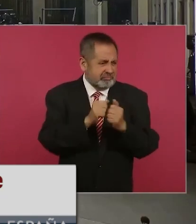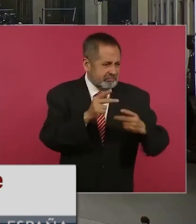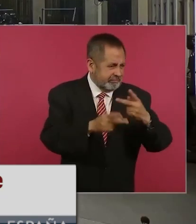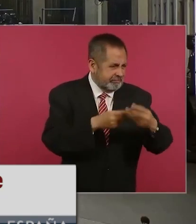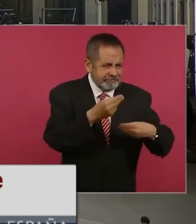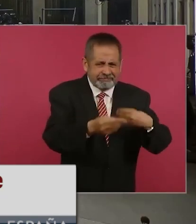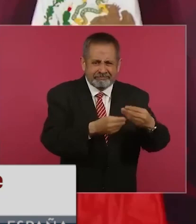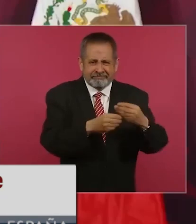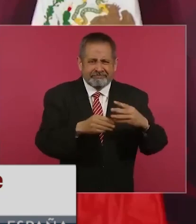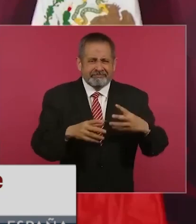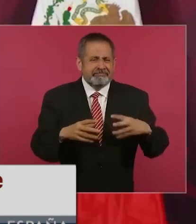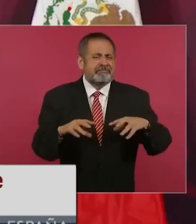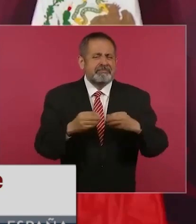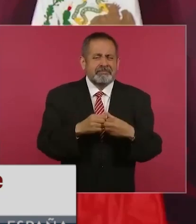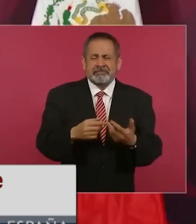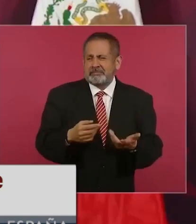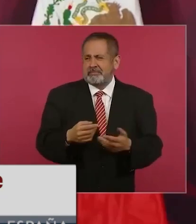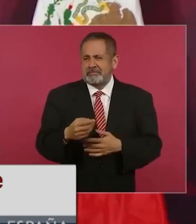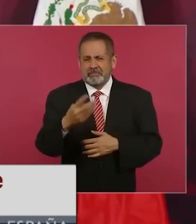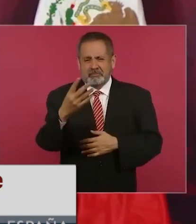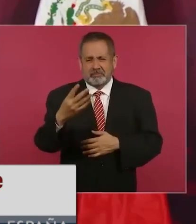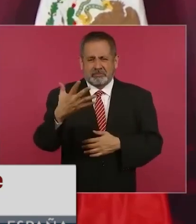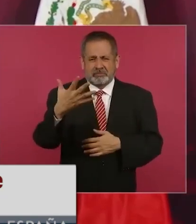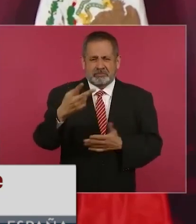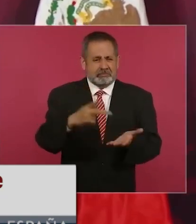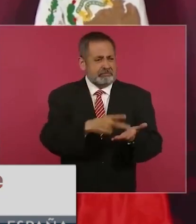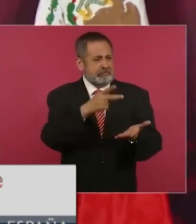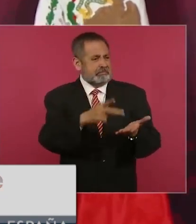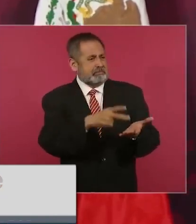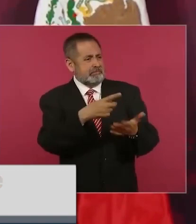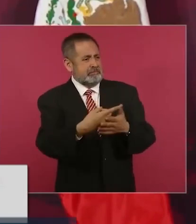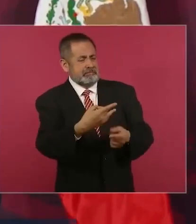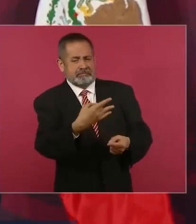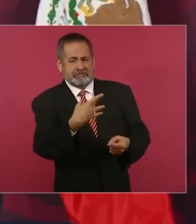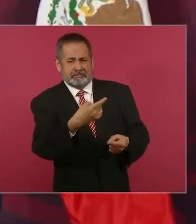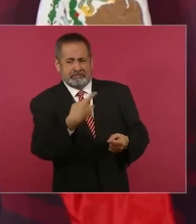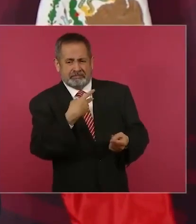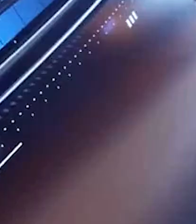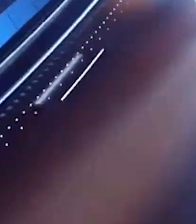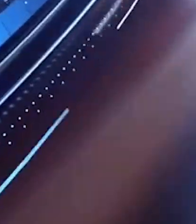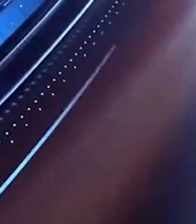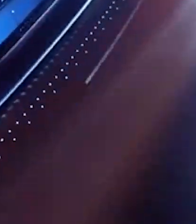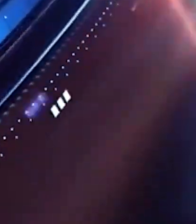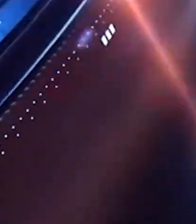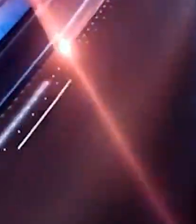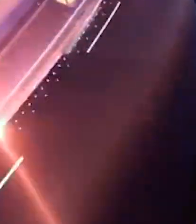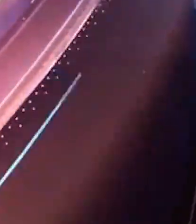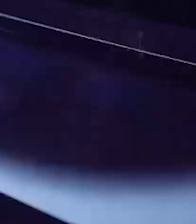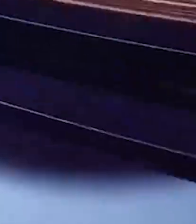autoridades de Hacienda economía y el banco de México para hacer una propuesta al sector turístico de